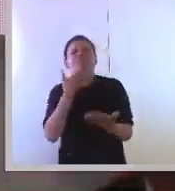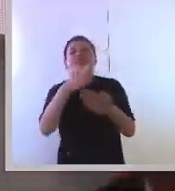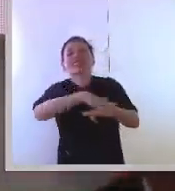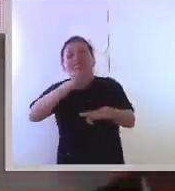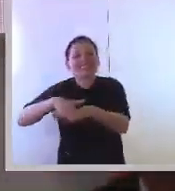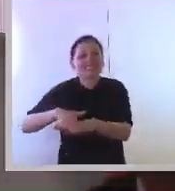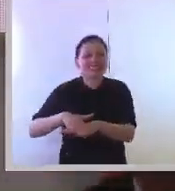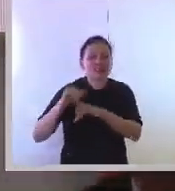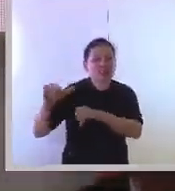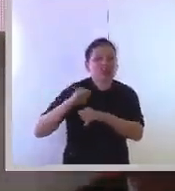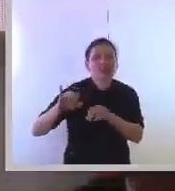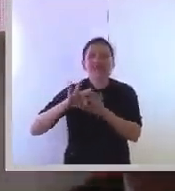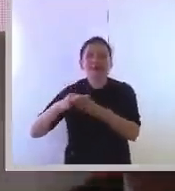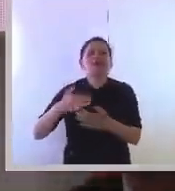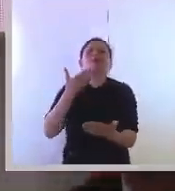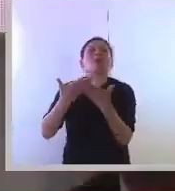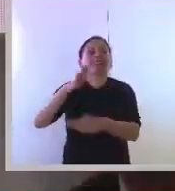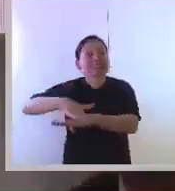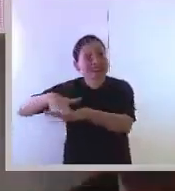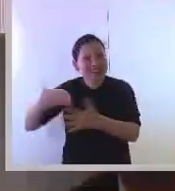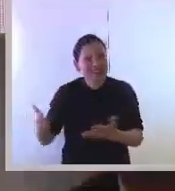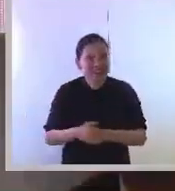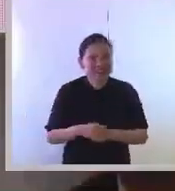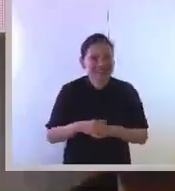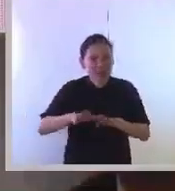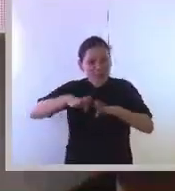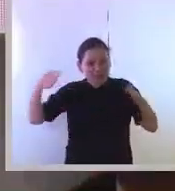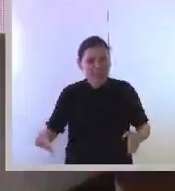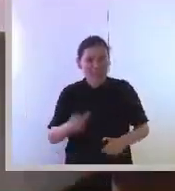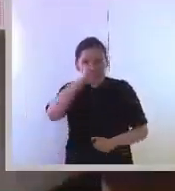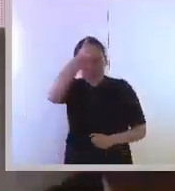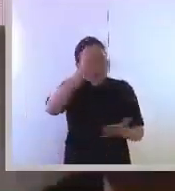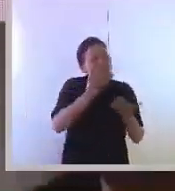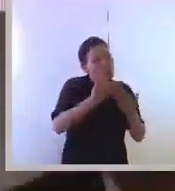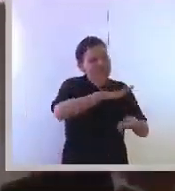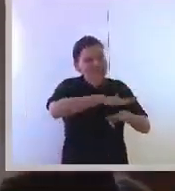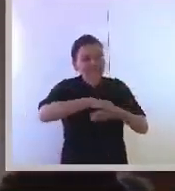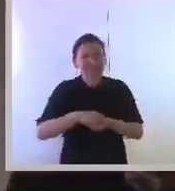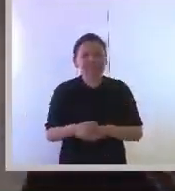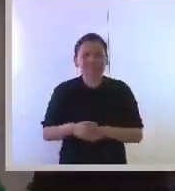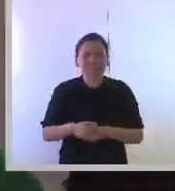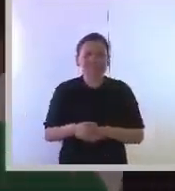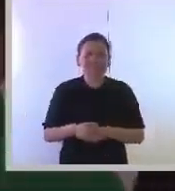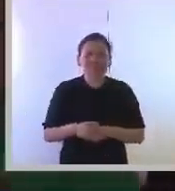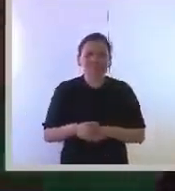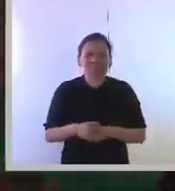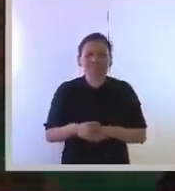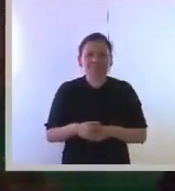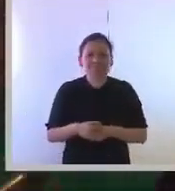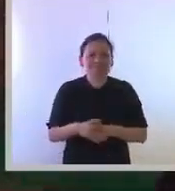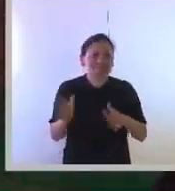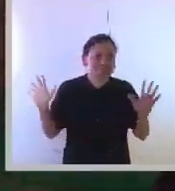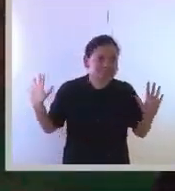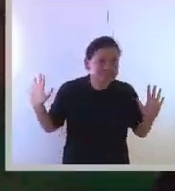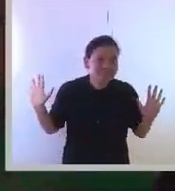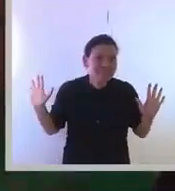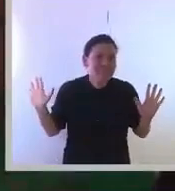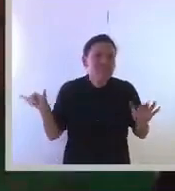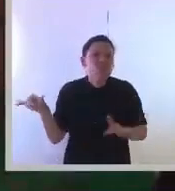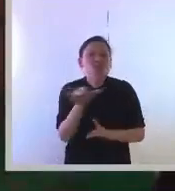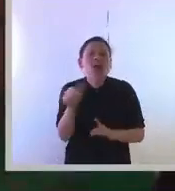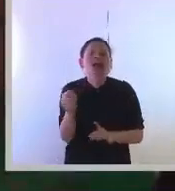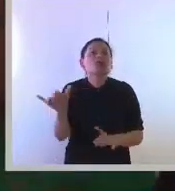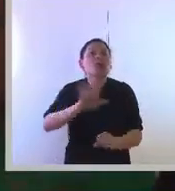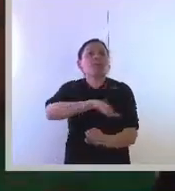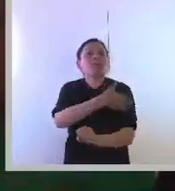Pariente, buenas tardes. La mesa principal, buenas tardes. Y como en forma de contrapunteo voy